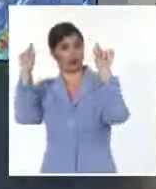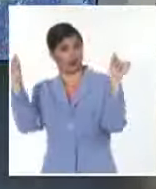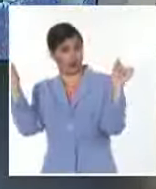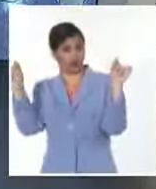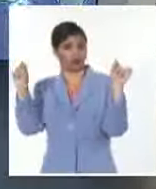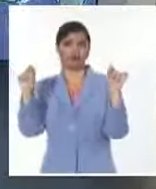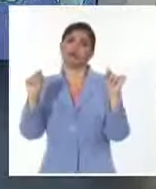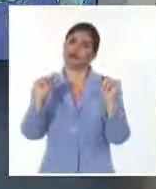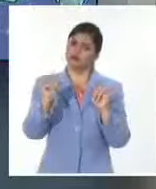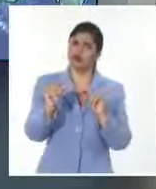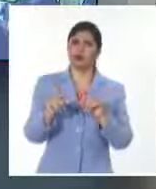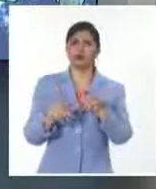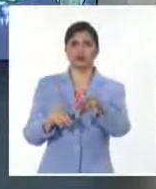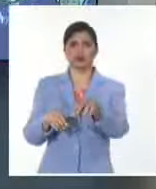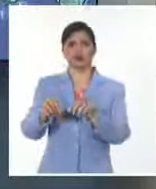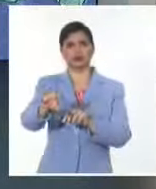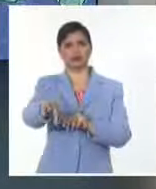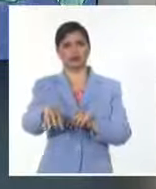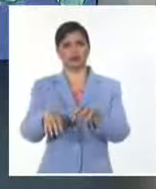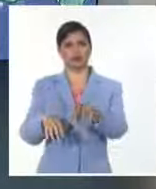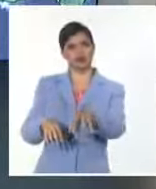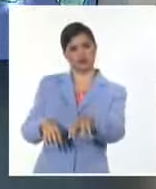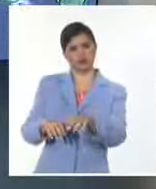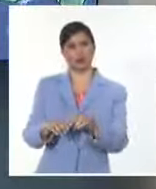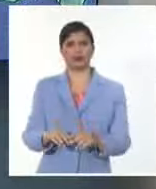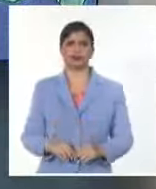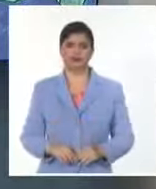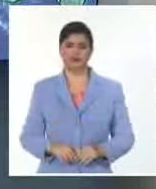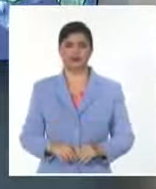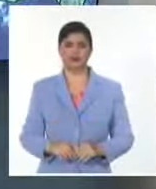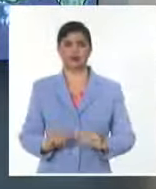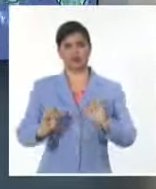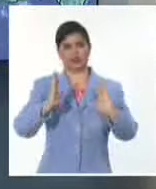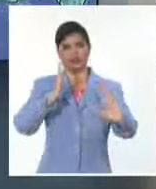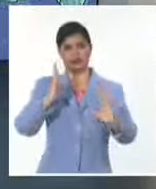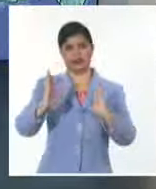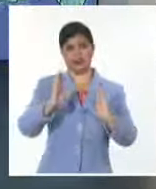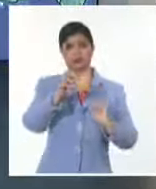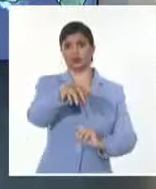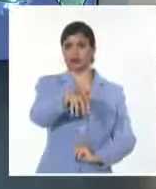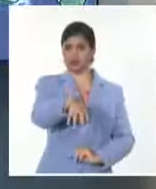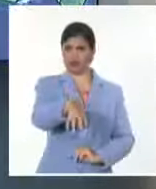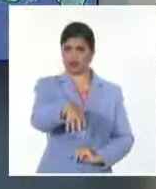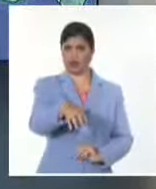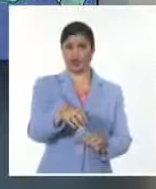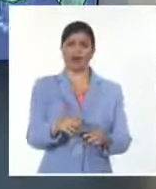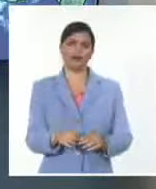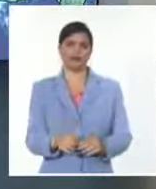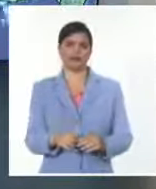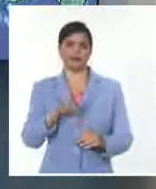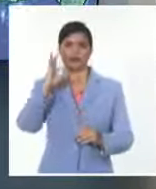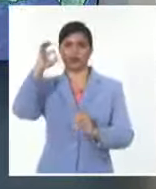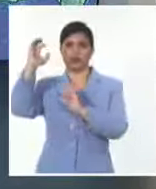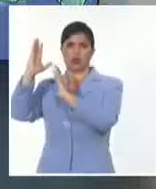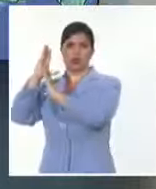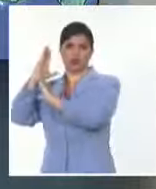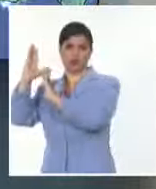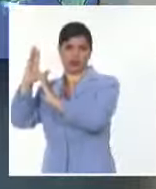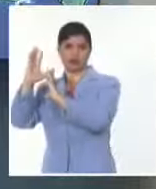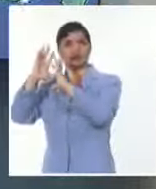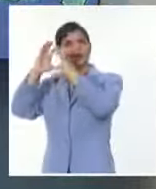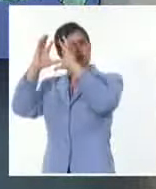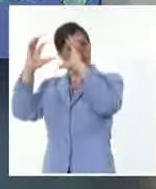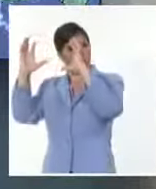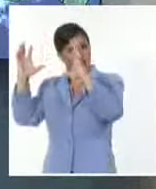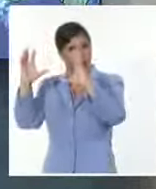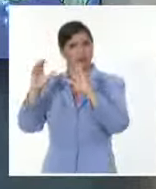aislada aunque también se ha reportado algunas precipitaciones en zonas de la parte central del país a esta hora pues en el occidente condiciones de cielo parcialmente nublado en